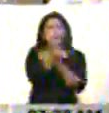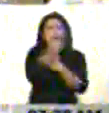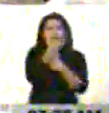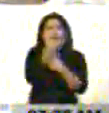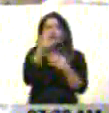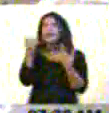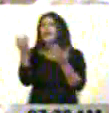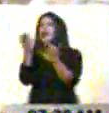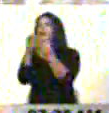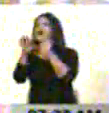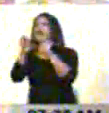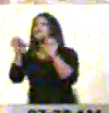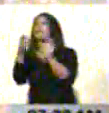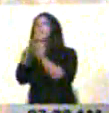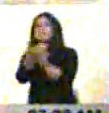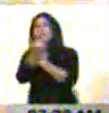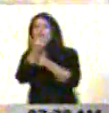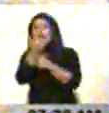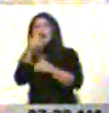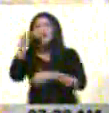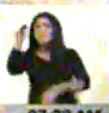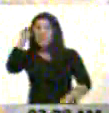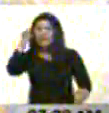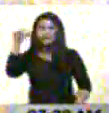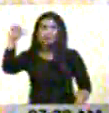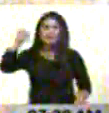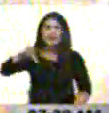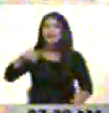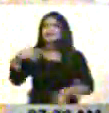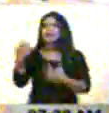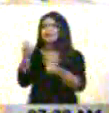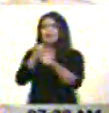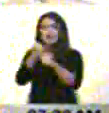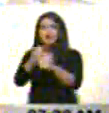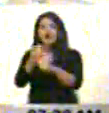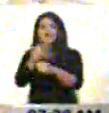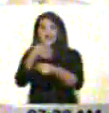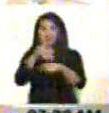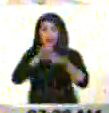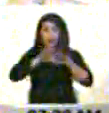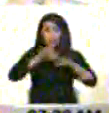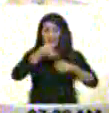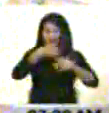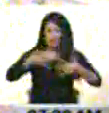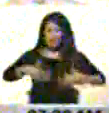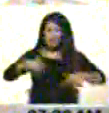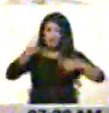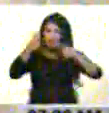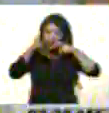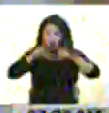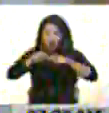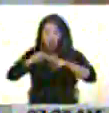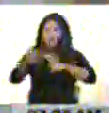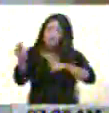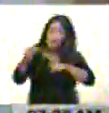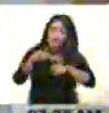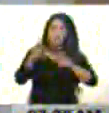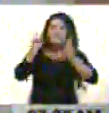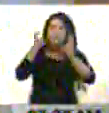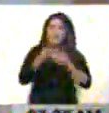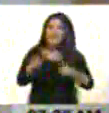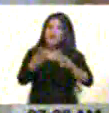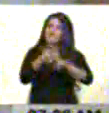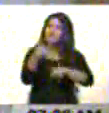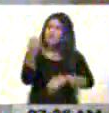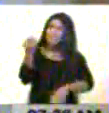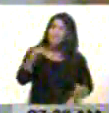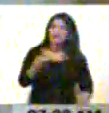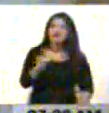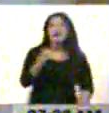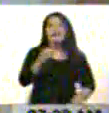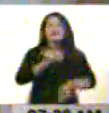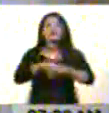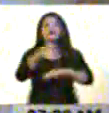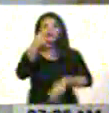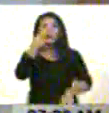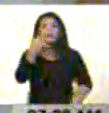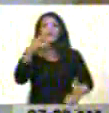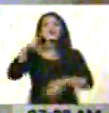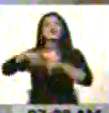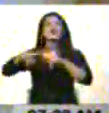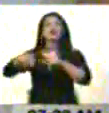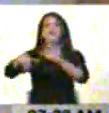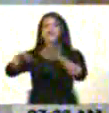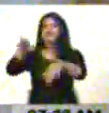qué estamos fallando los maestros, en la educación primaria, en forjar de valores a esos niños. Porque cuando tú ves que un niño de 13, 14, 15